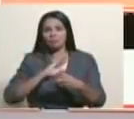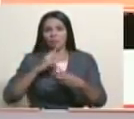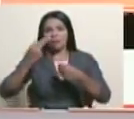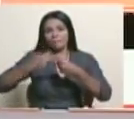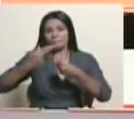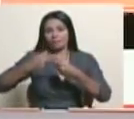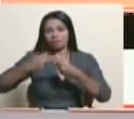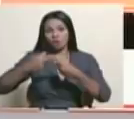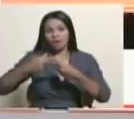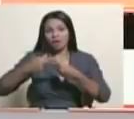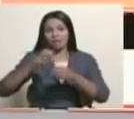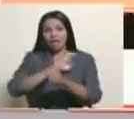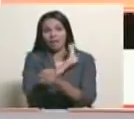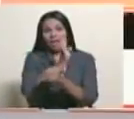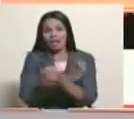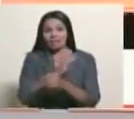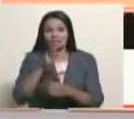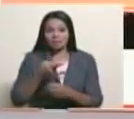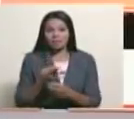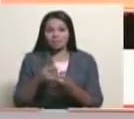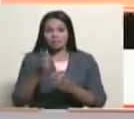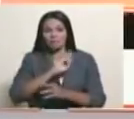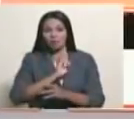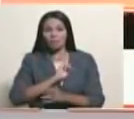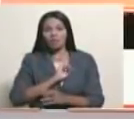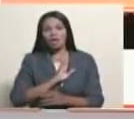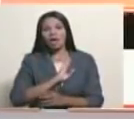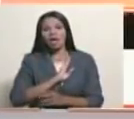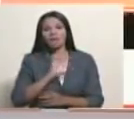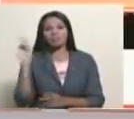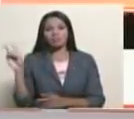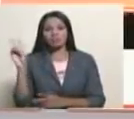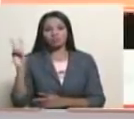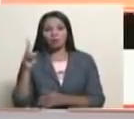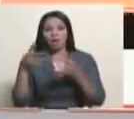petrolera, energética de Venezuela en los Estados Unidos.